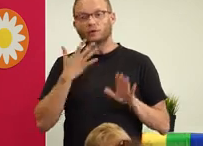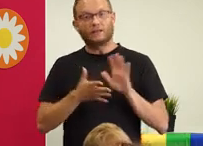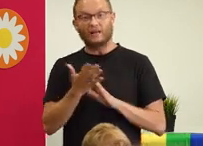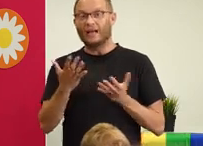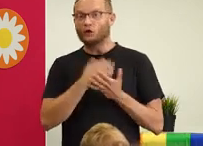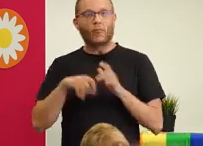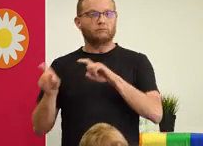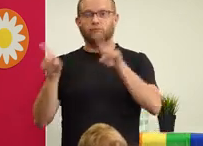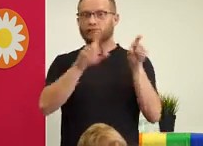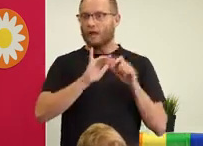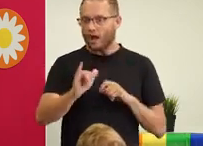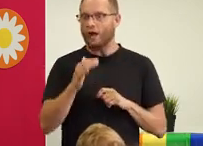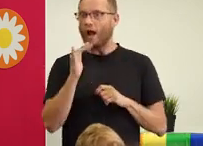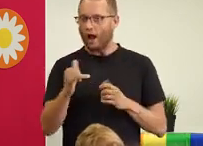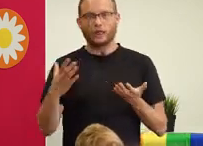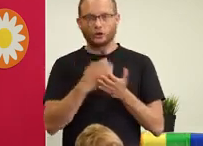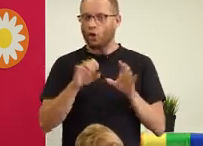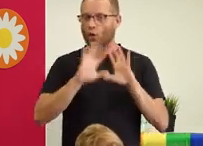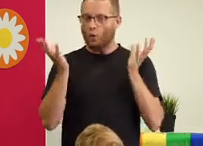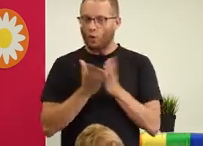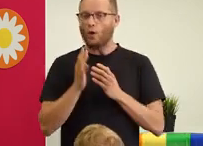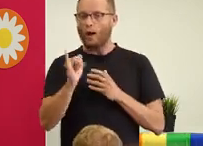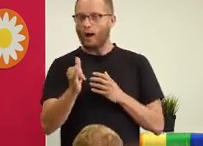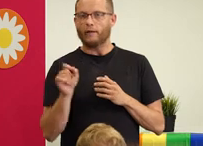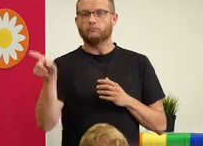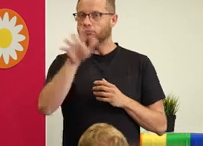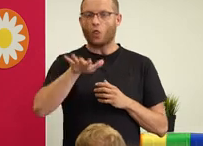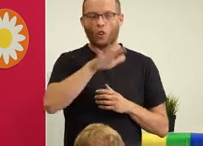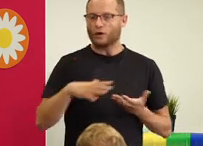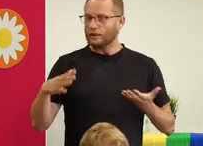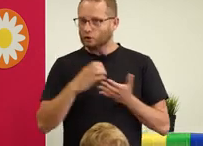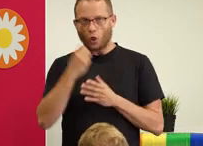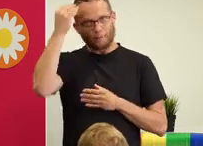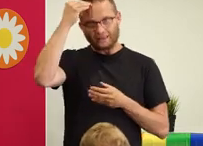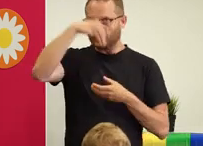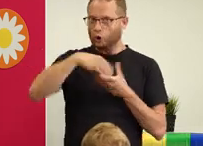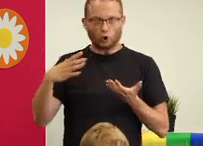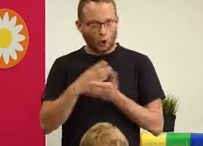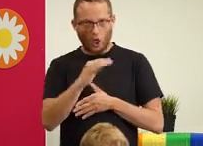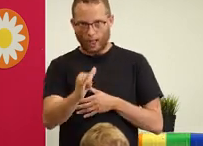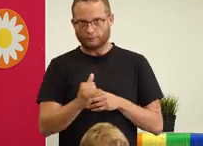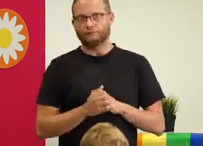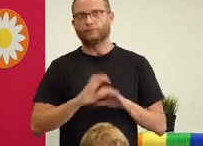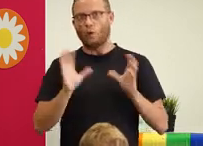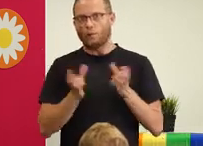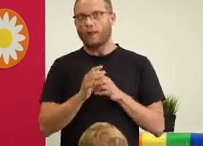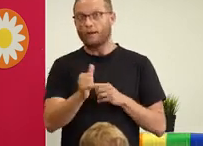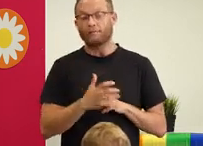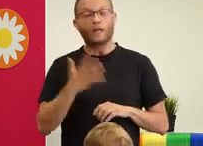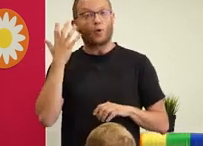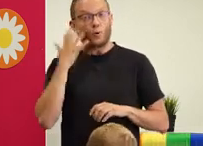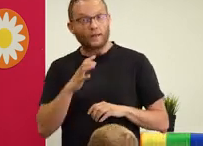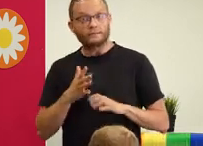en todas las partes, existimos en todas las partes, en todos los lados, y en todos los pensamientos también. Y ser